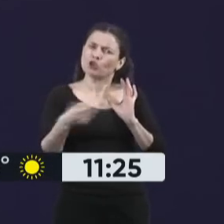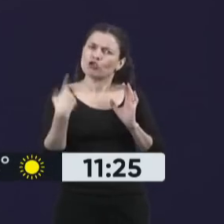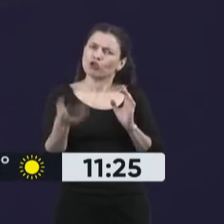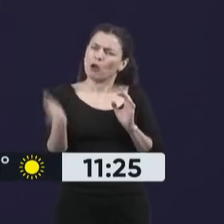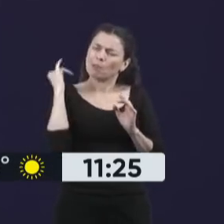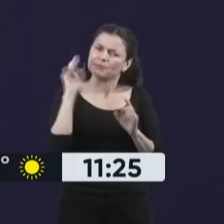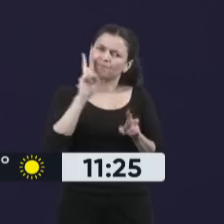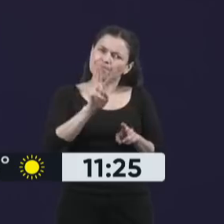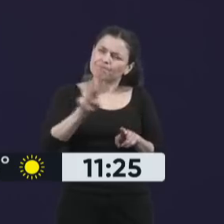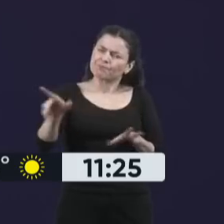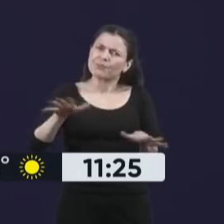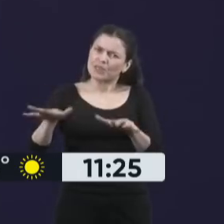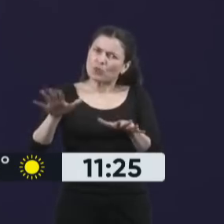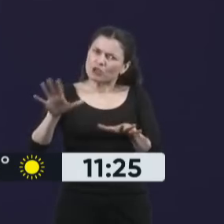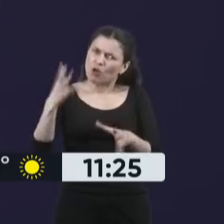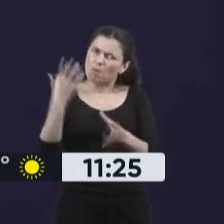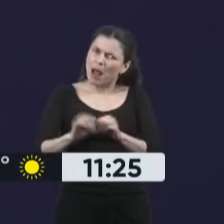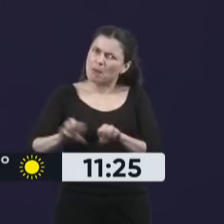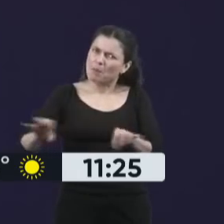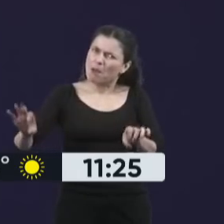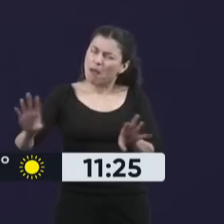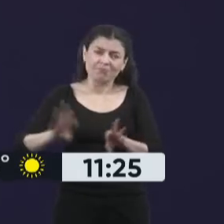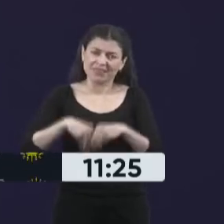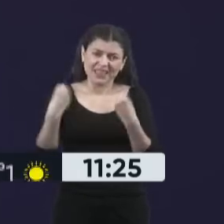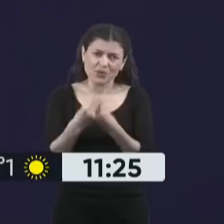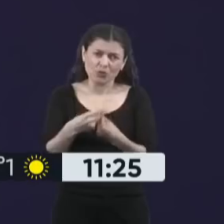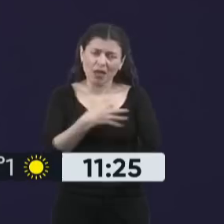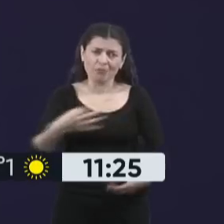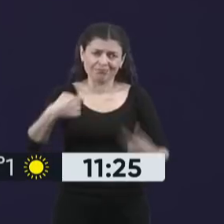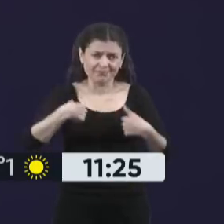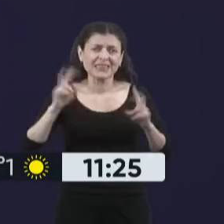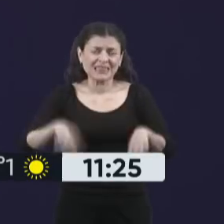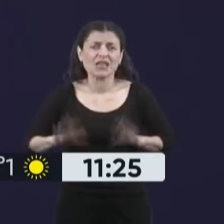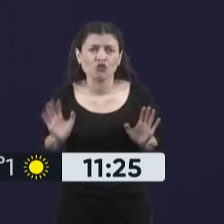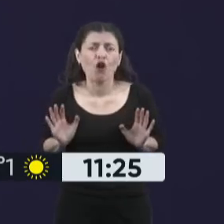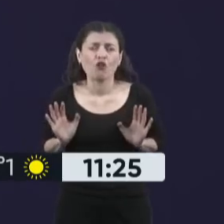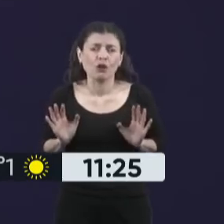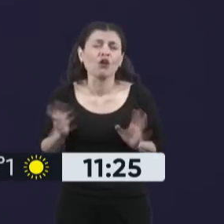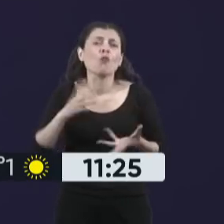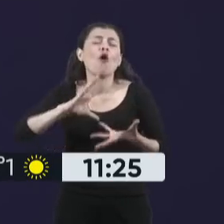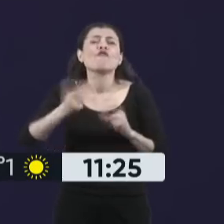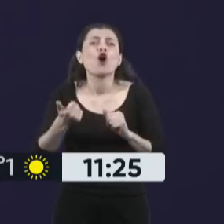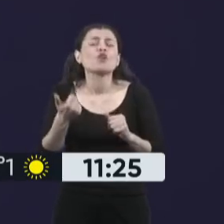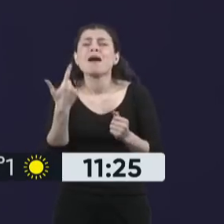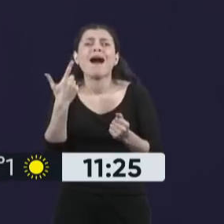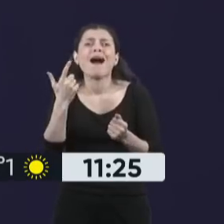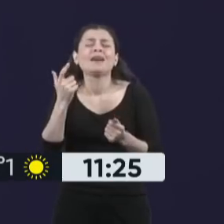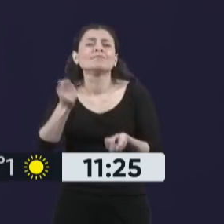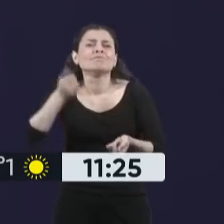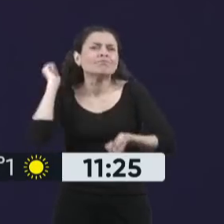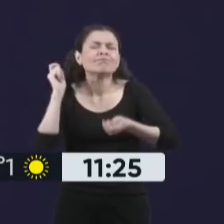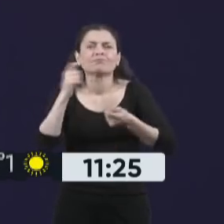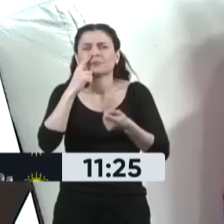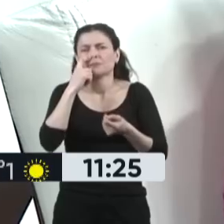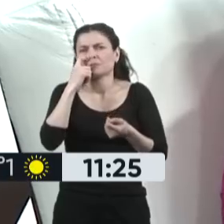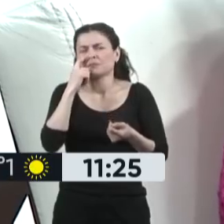fue lo que después terminó ocurriendo, ¿no? Que fue la brutalidad con la que nos han tratado los argentinos. Igual